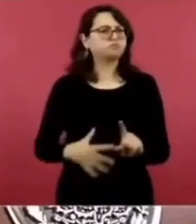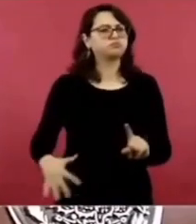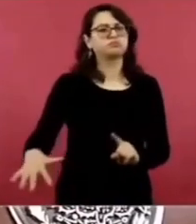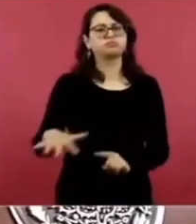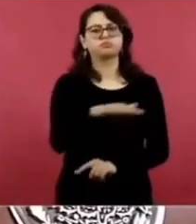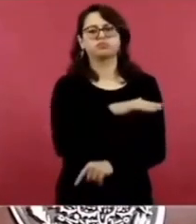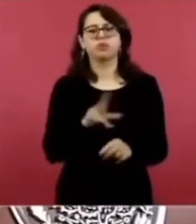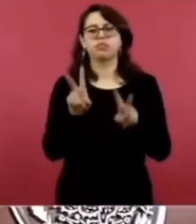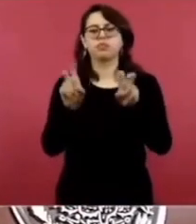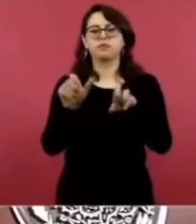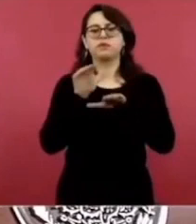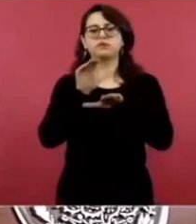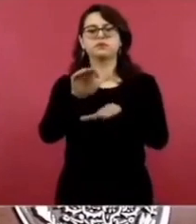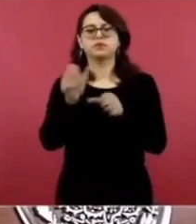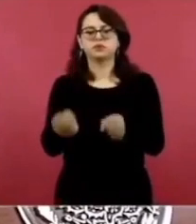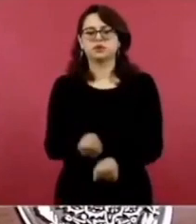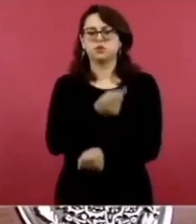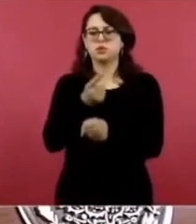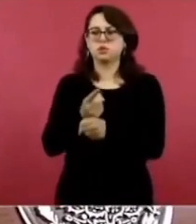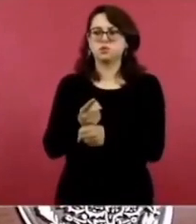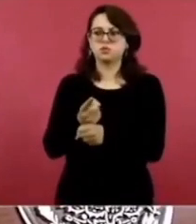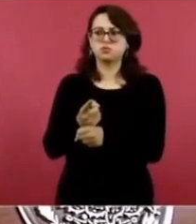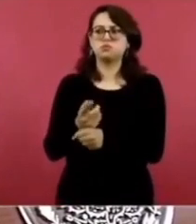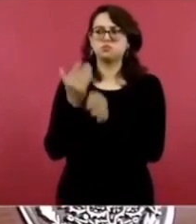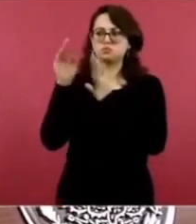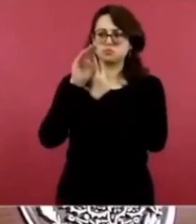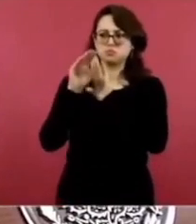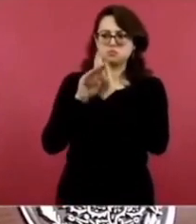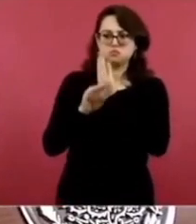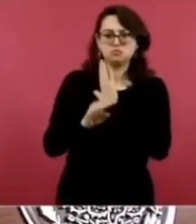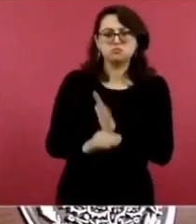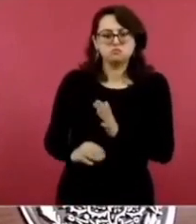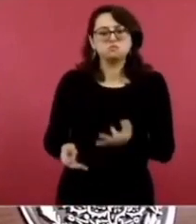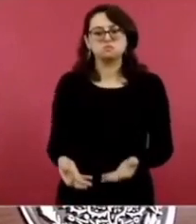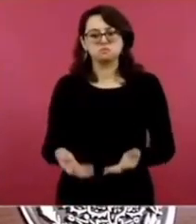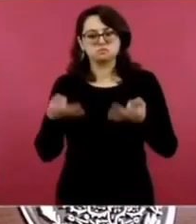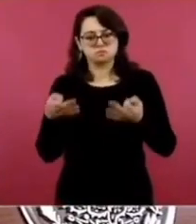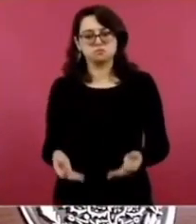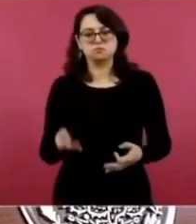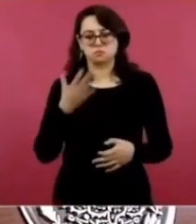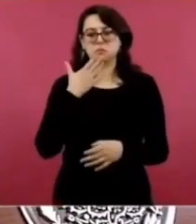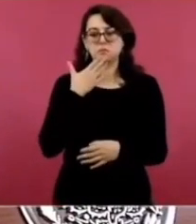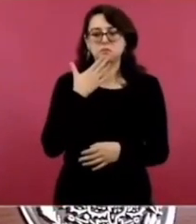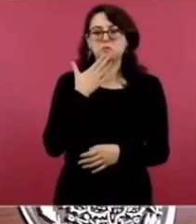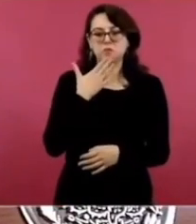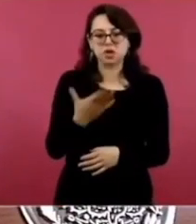de seguridad desde hace bastante tiempo.